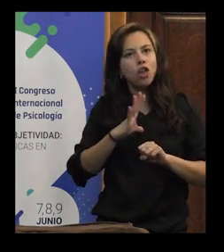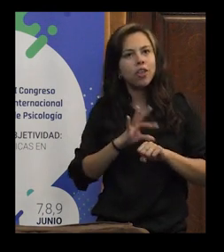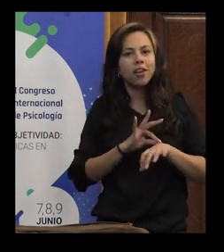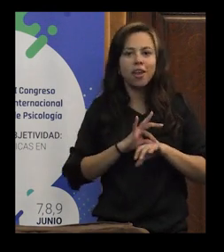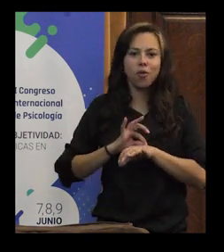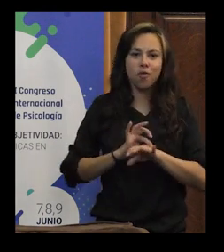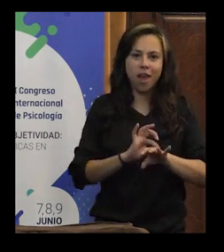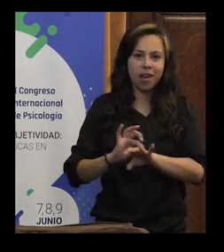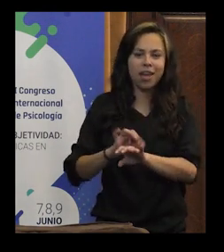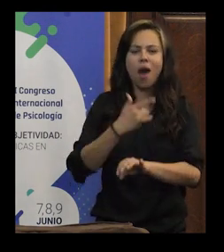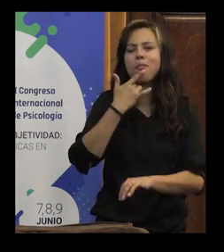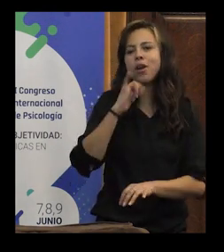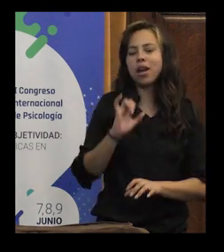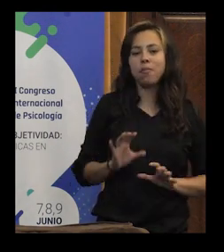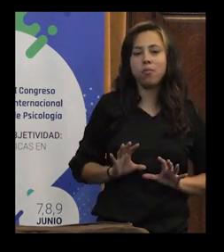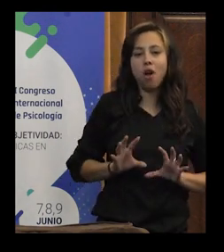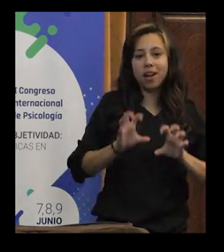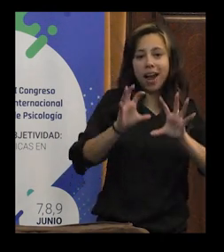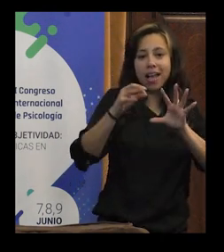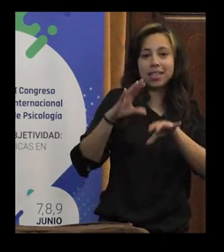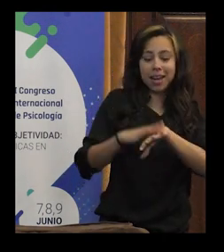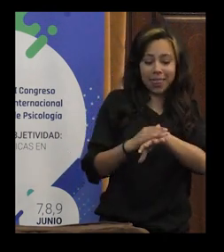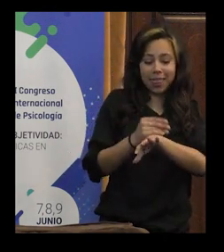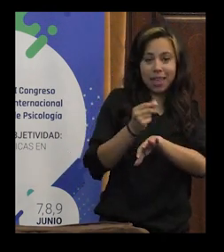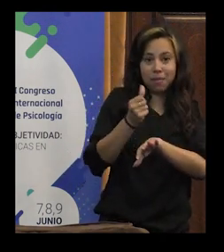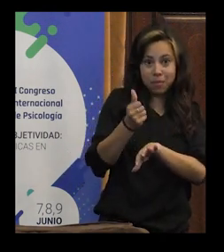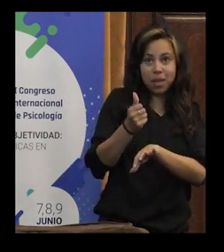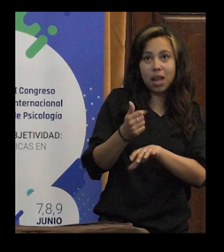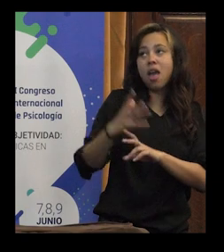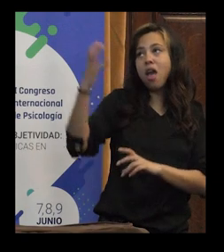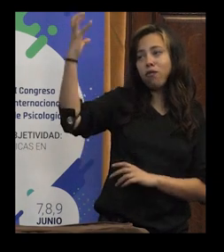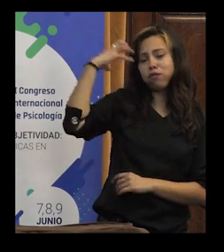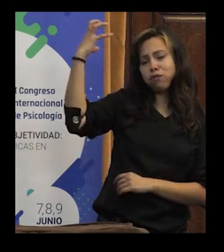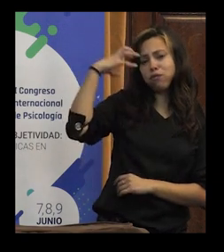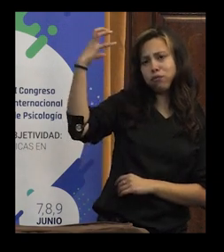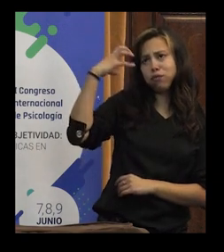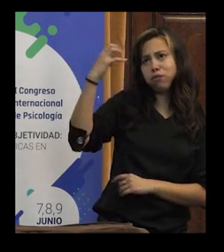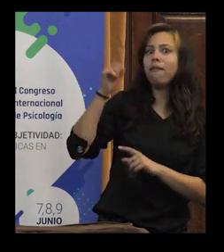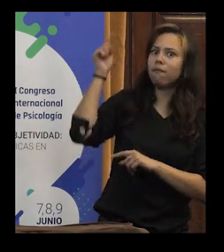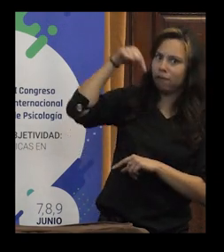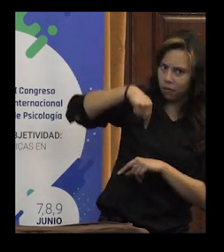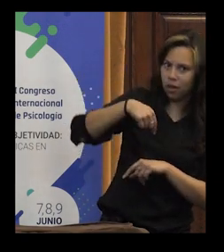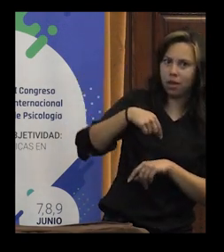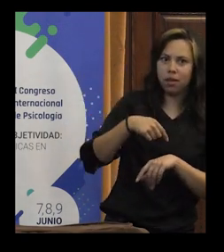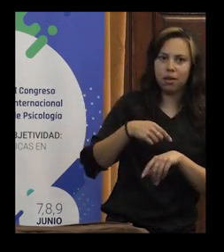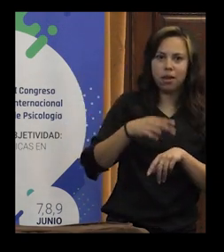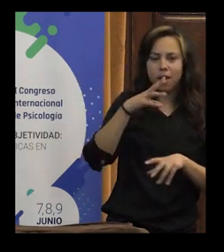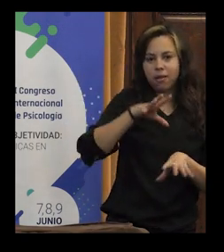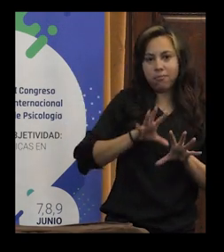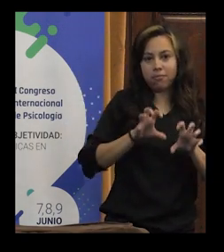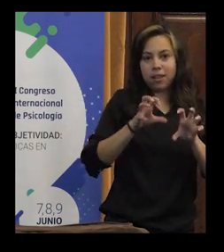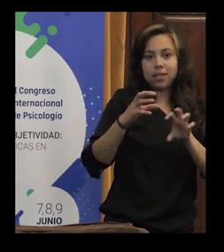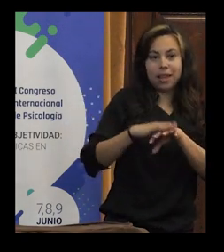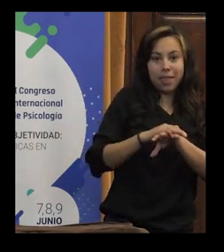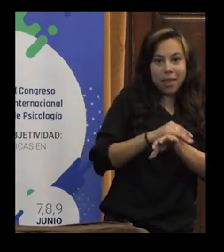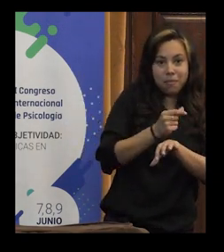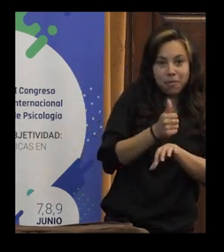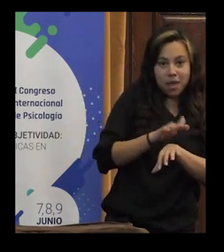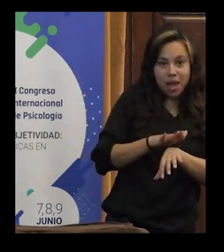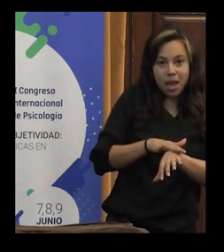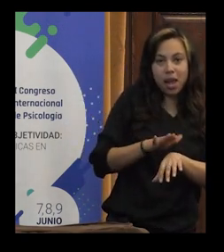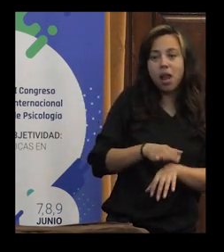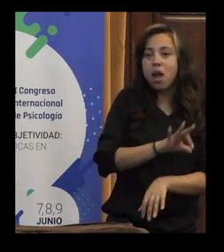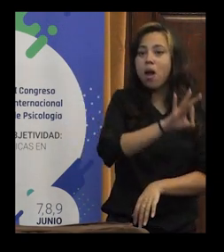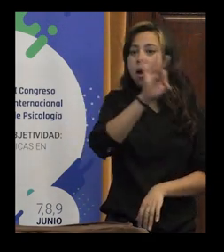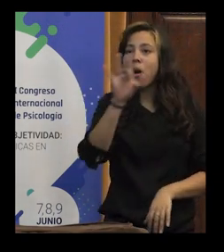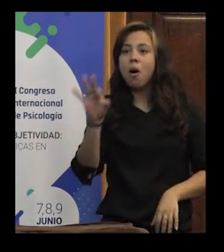piel asociado con la exposición excesiva al sol, o biológica, como en una variedad